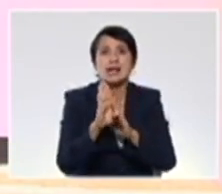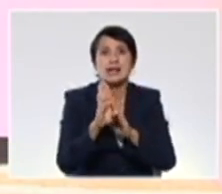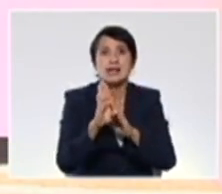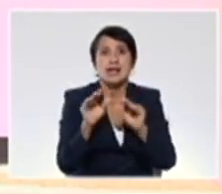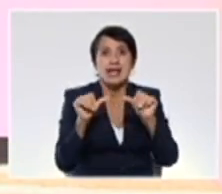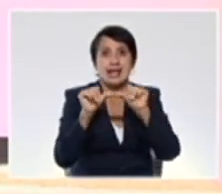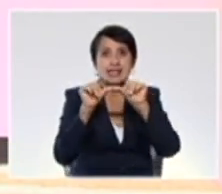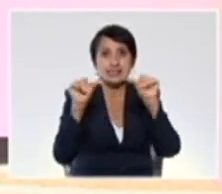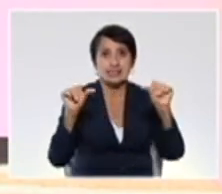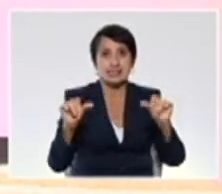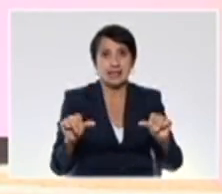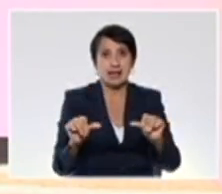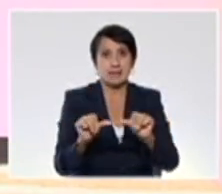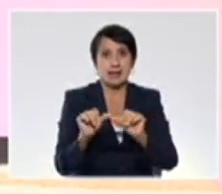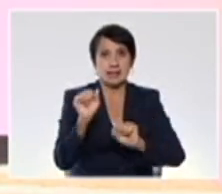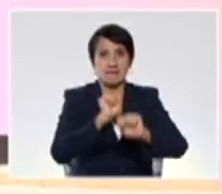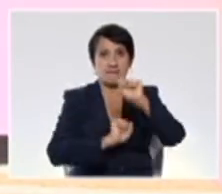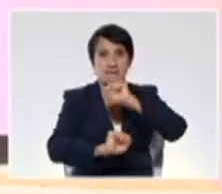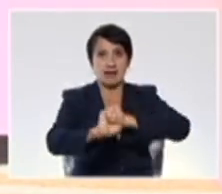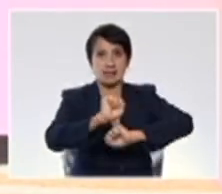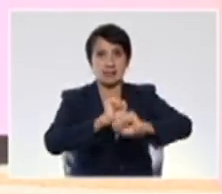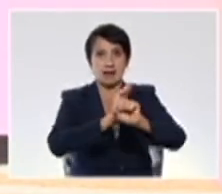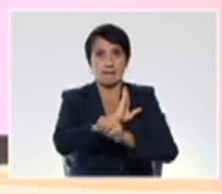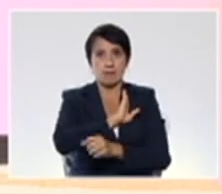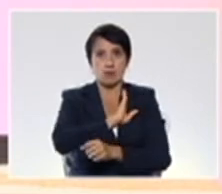nuestro sistema de defensa del cuerpo.